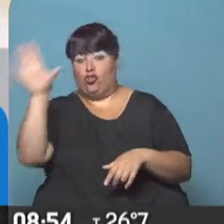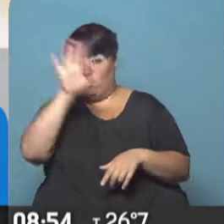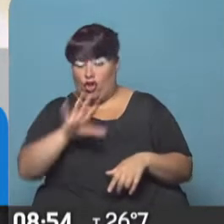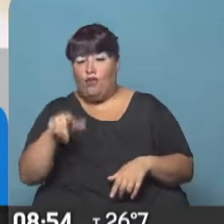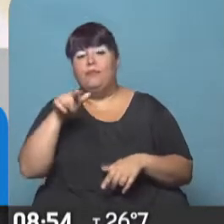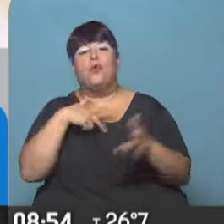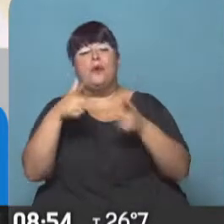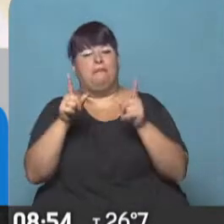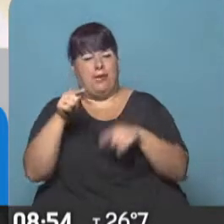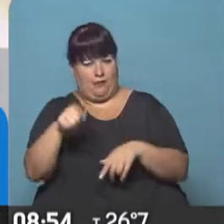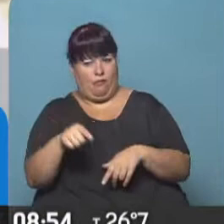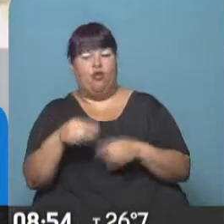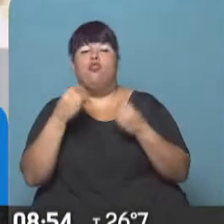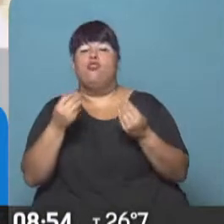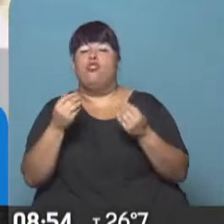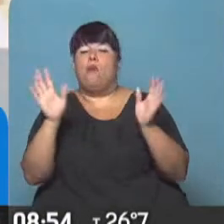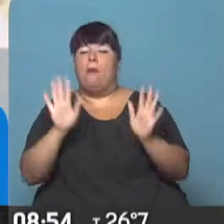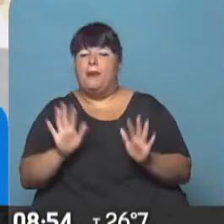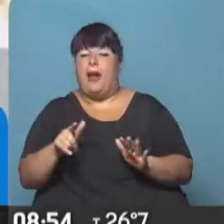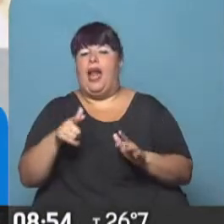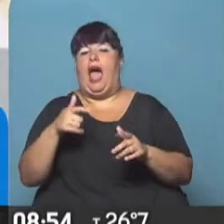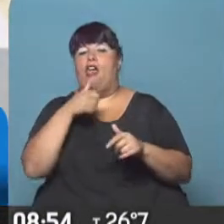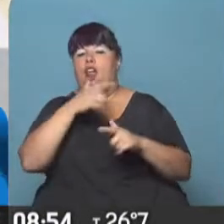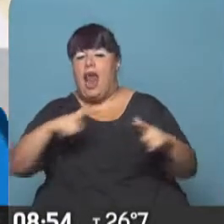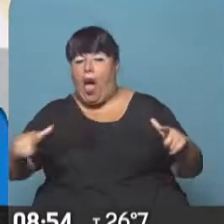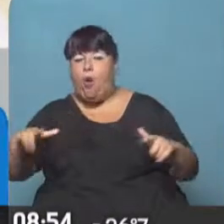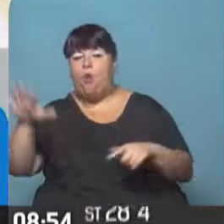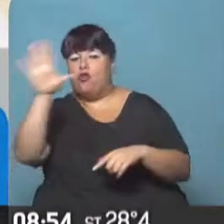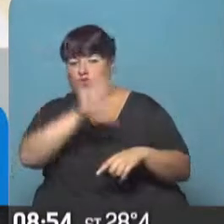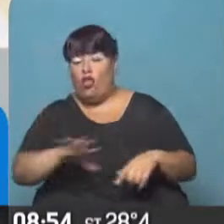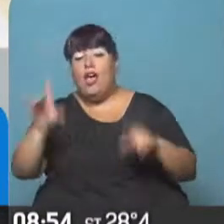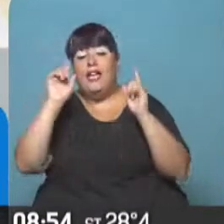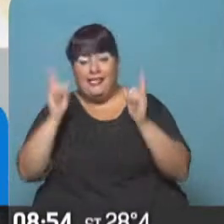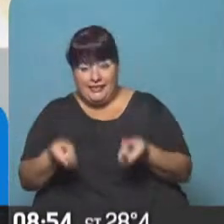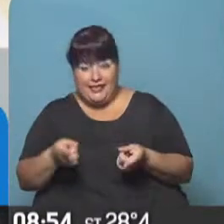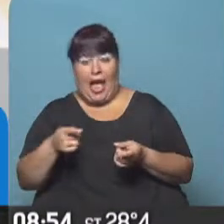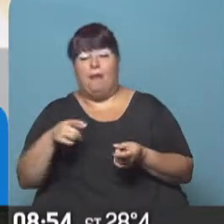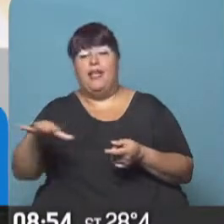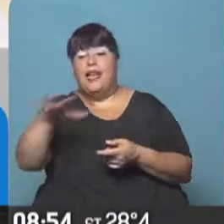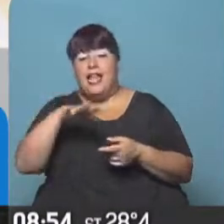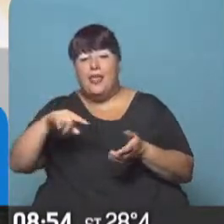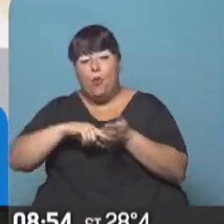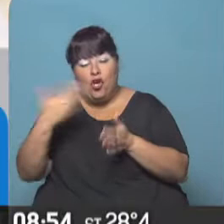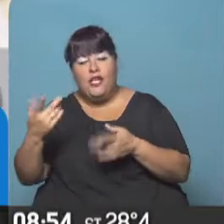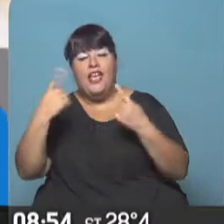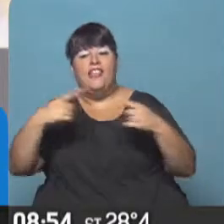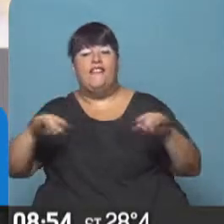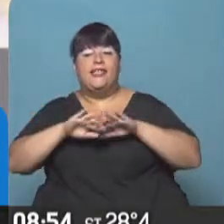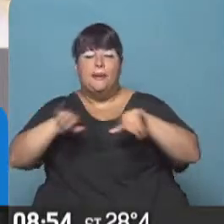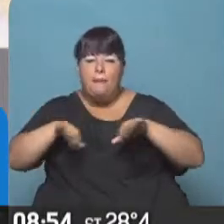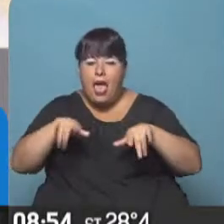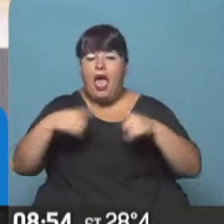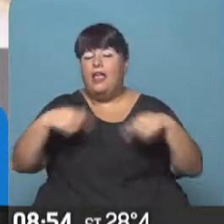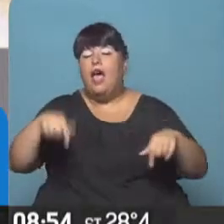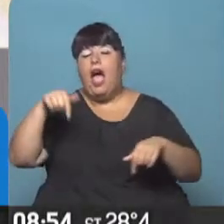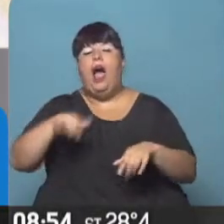y de esto hablamos de cómo se están preparando a las distintas lagunas de toda la región incluso también las del distrito con los distintos balnearios en lo que